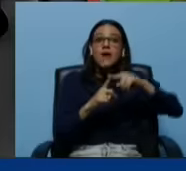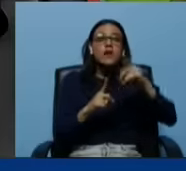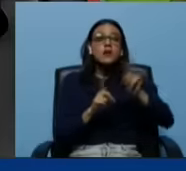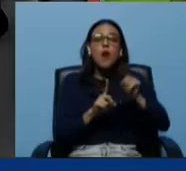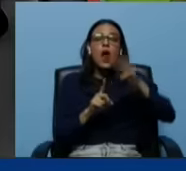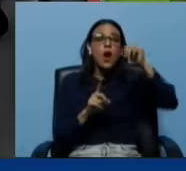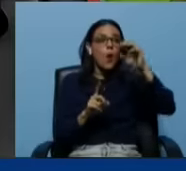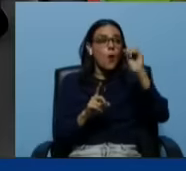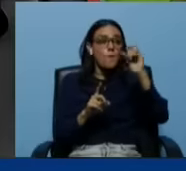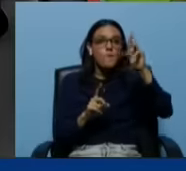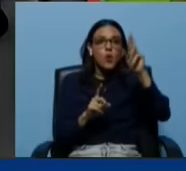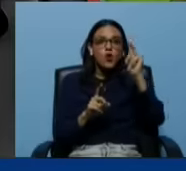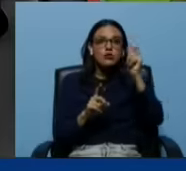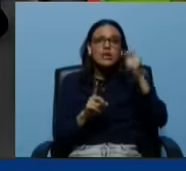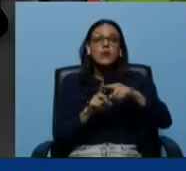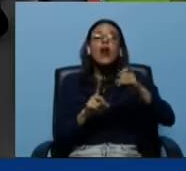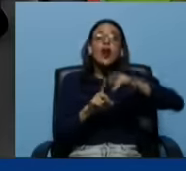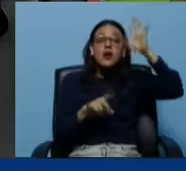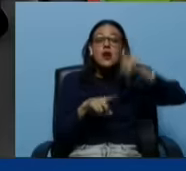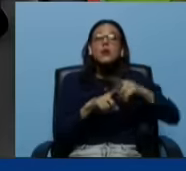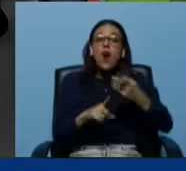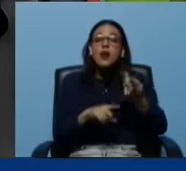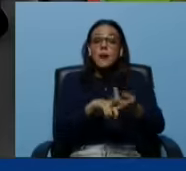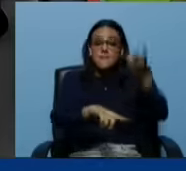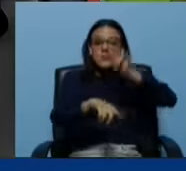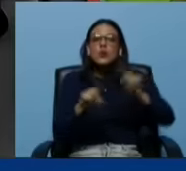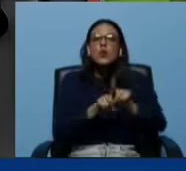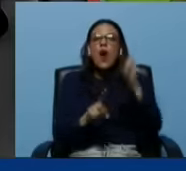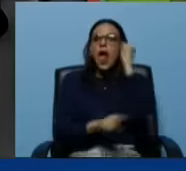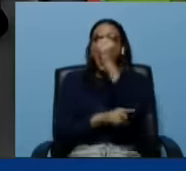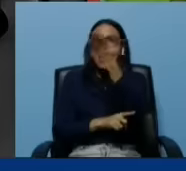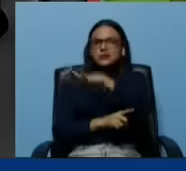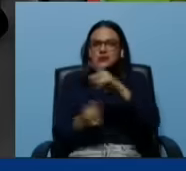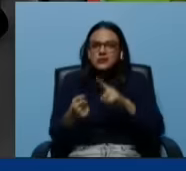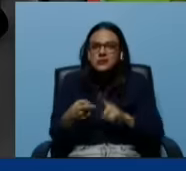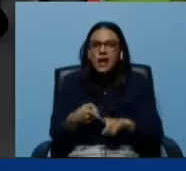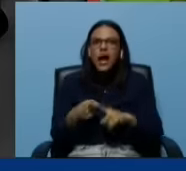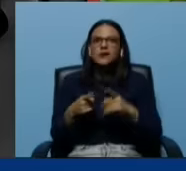que son los más serios, los peores, como el asesinato.